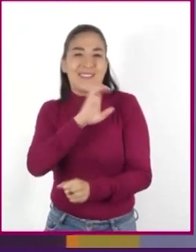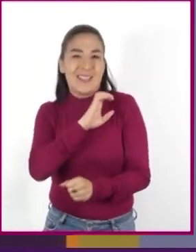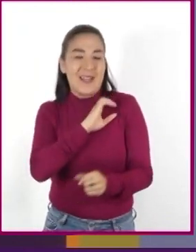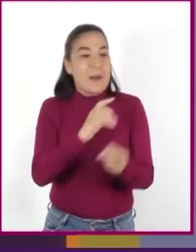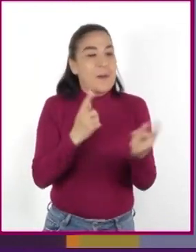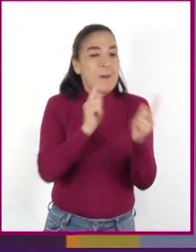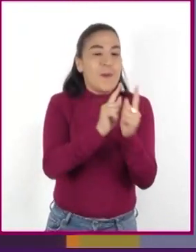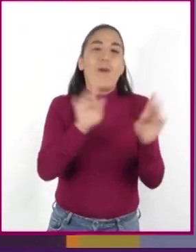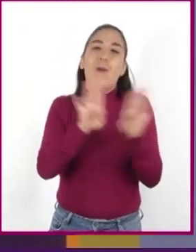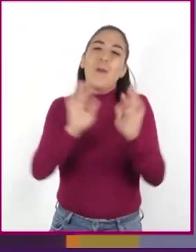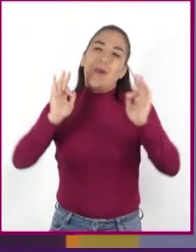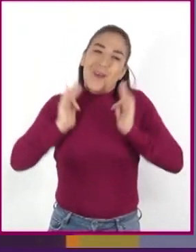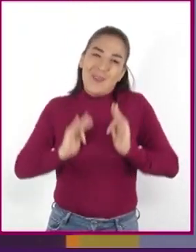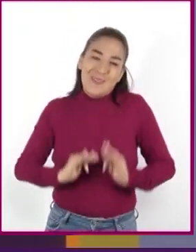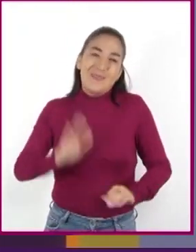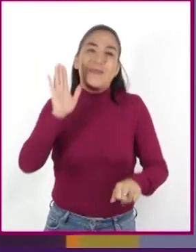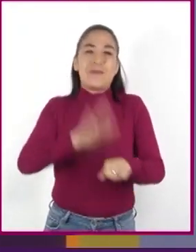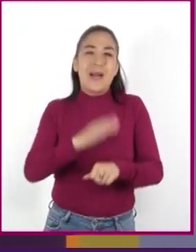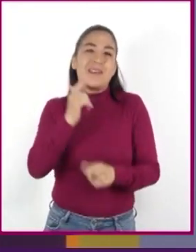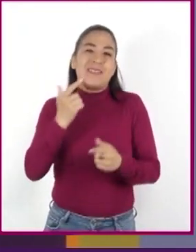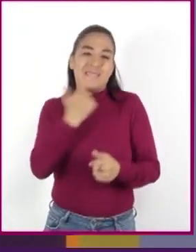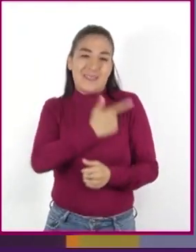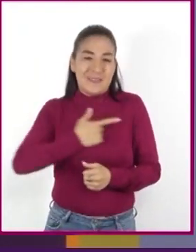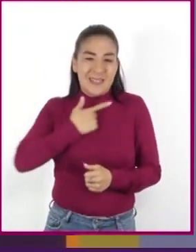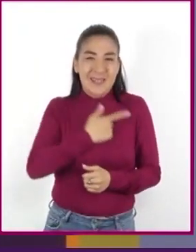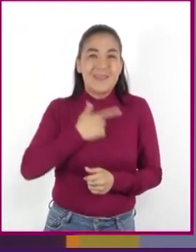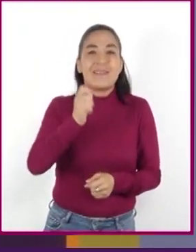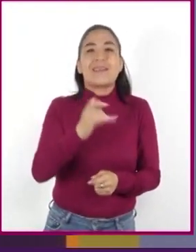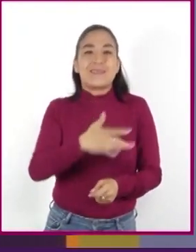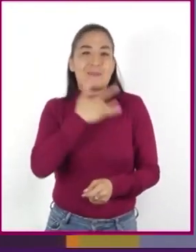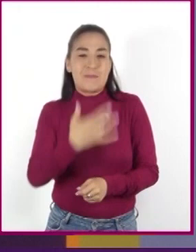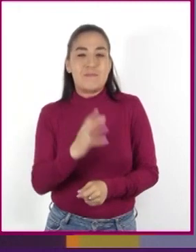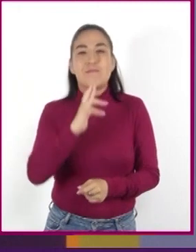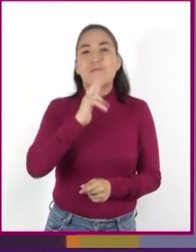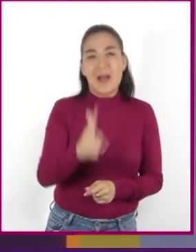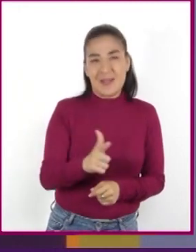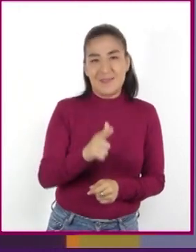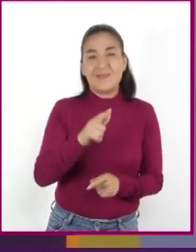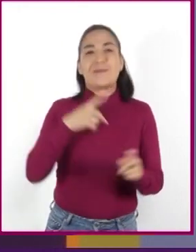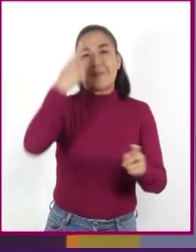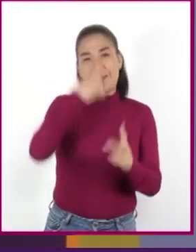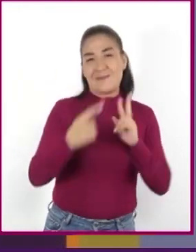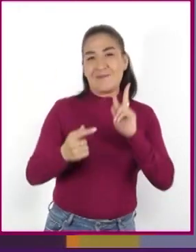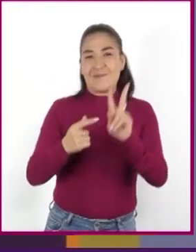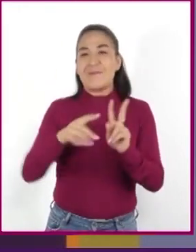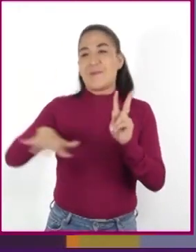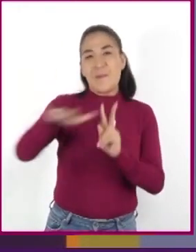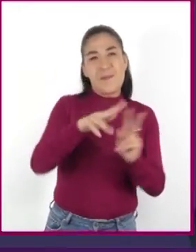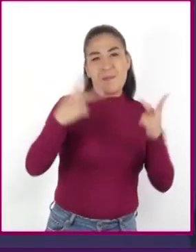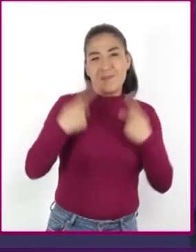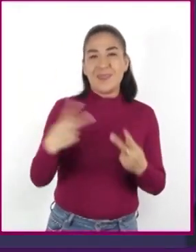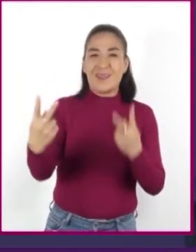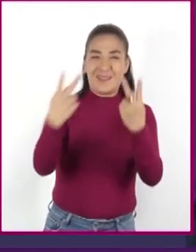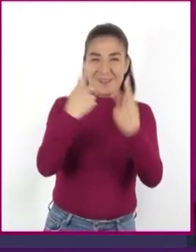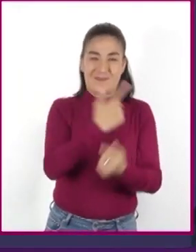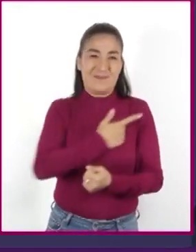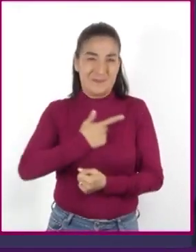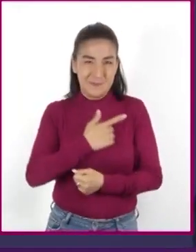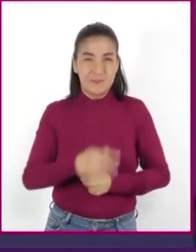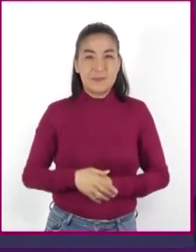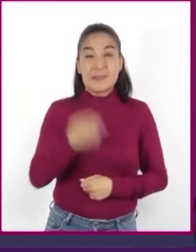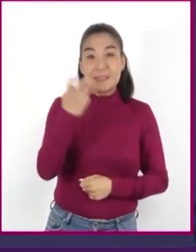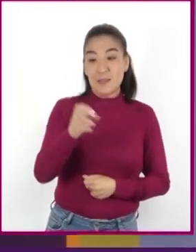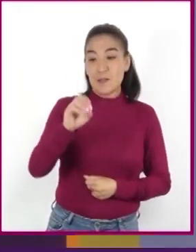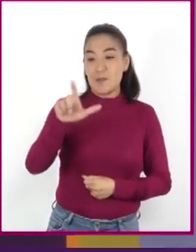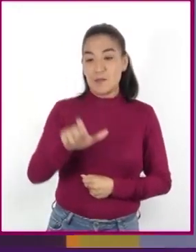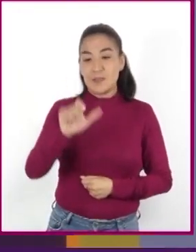bienestar. Estamos más tranquilos y con mayor y mejor predisposición ante los demás. Por eso, la oxitocina